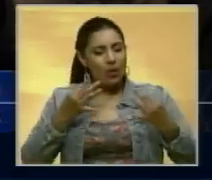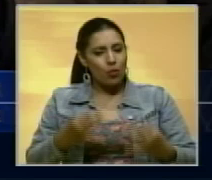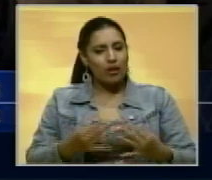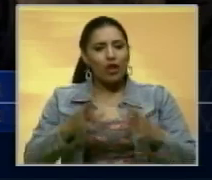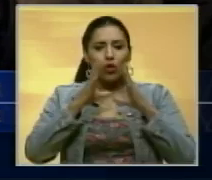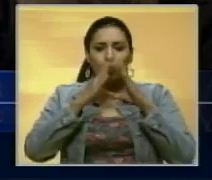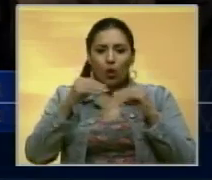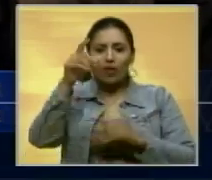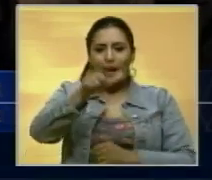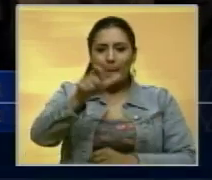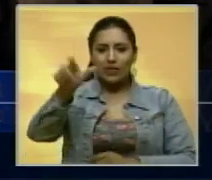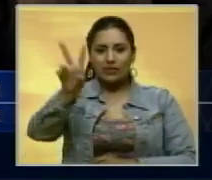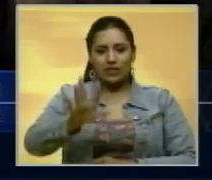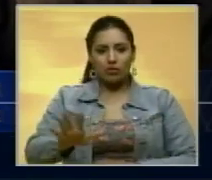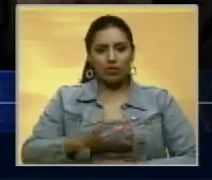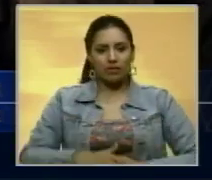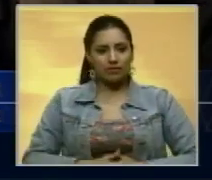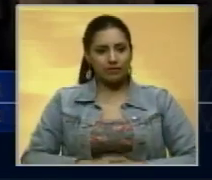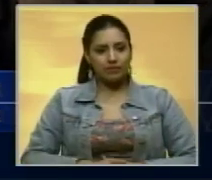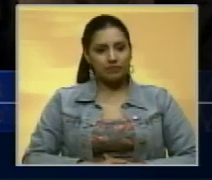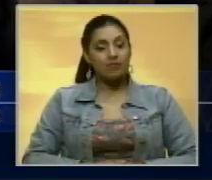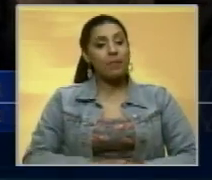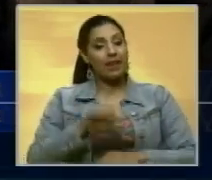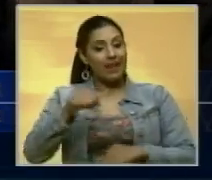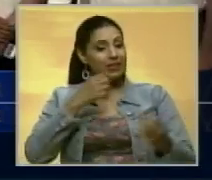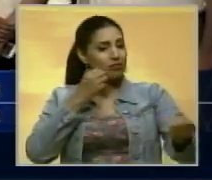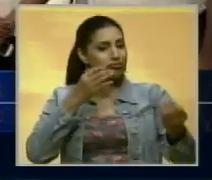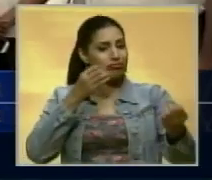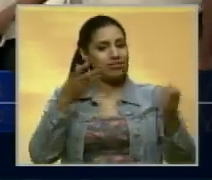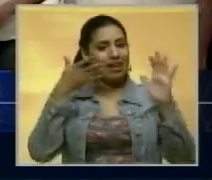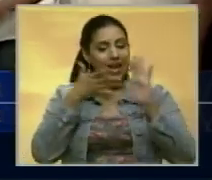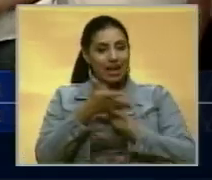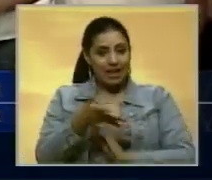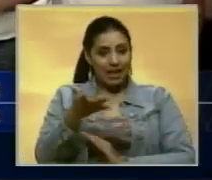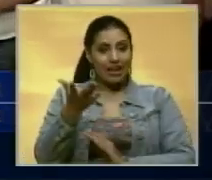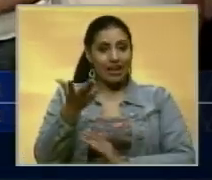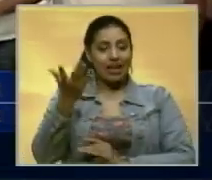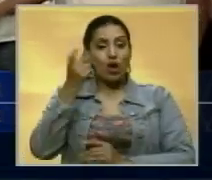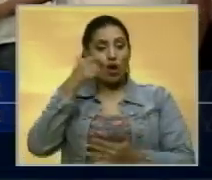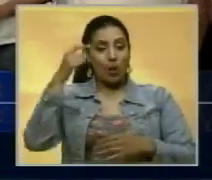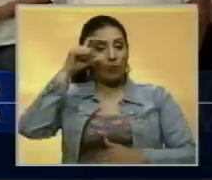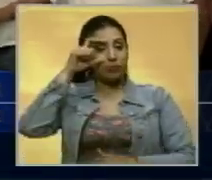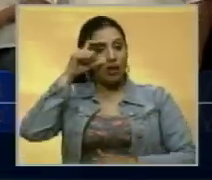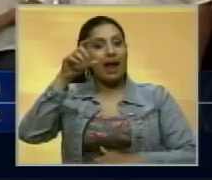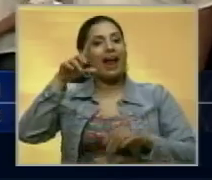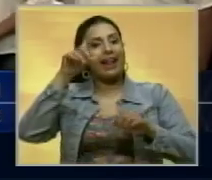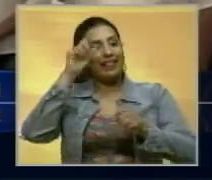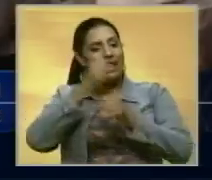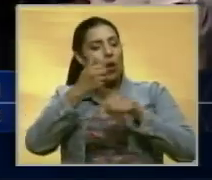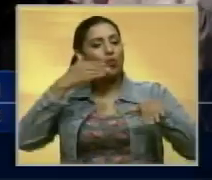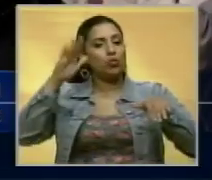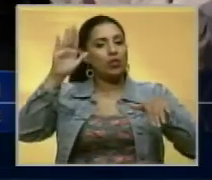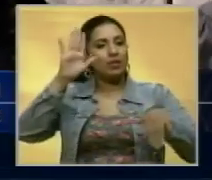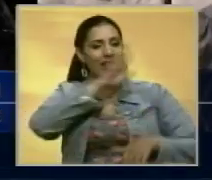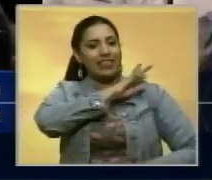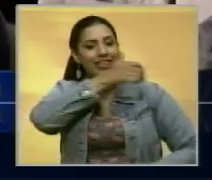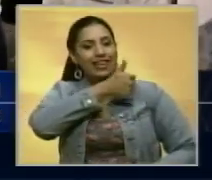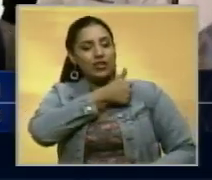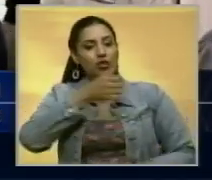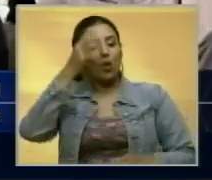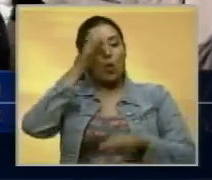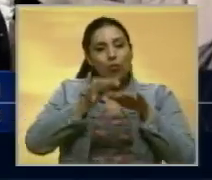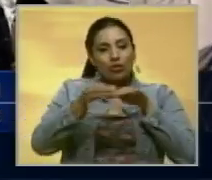a todos los venezolanos. Estas declaraciones las ofreció Gaviria durante el acto de juramentación de la Directiva